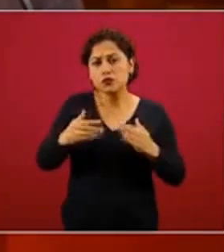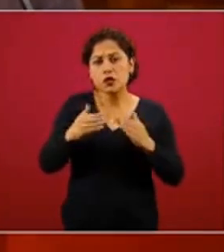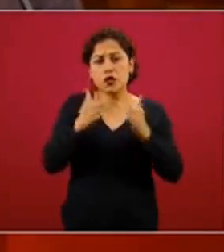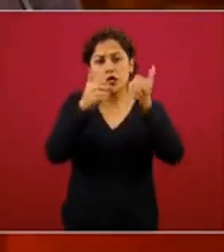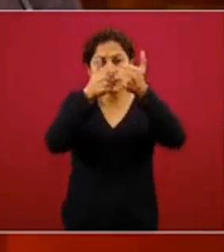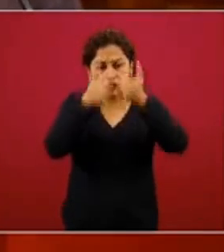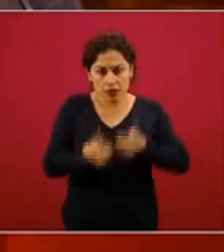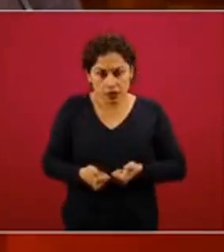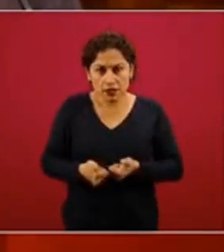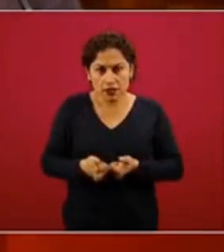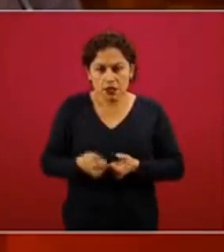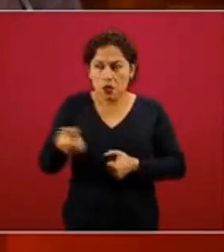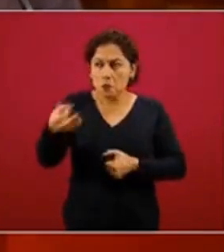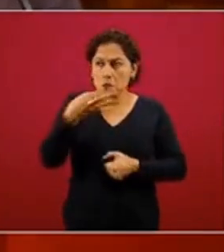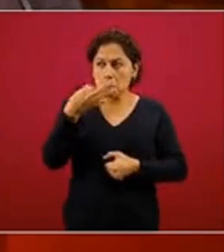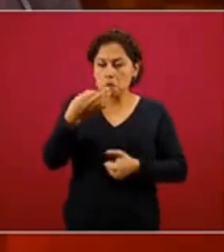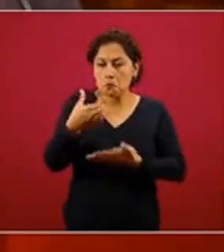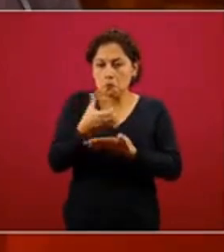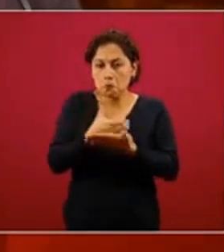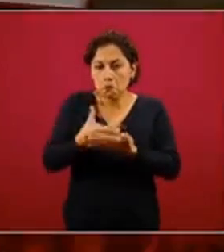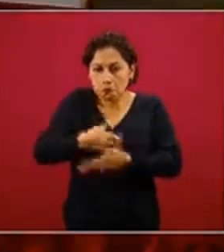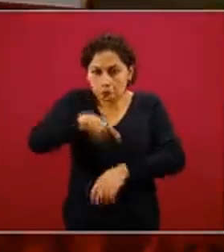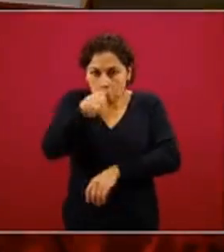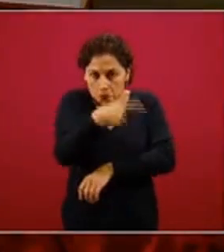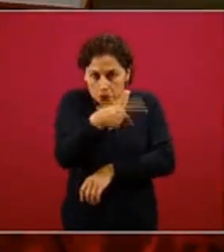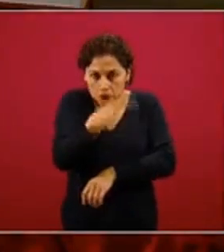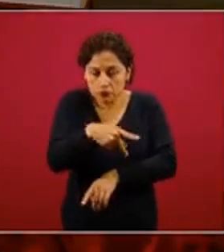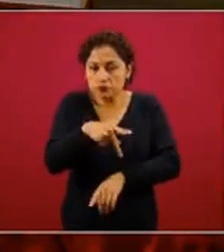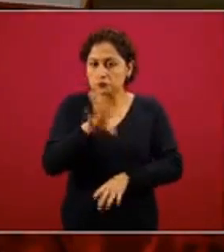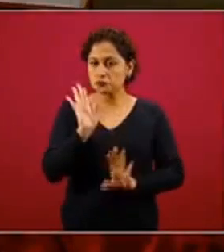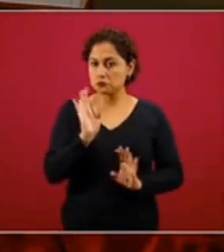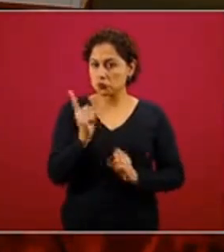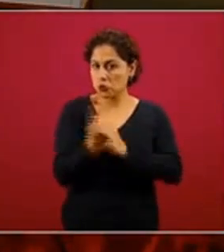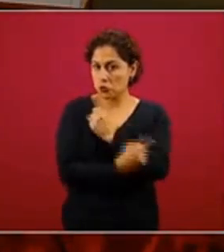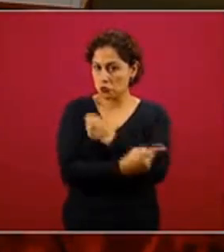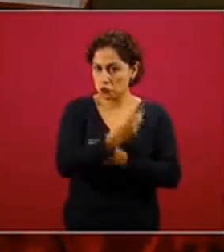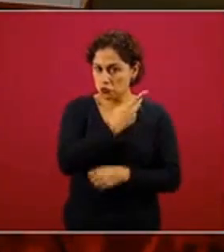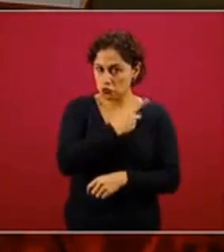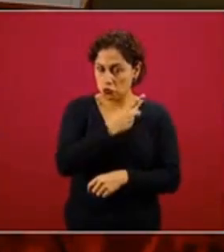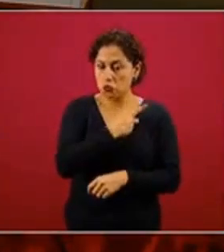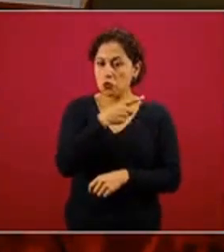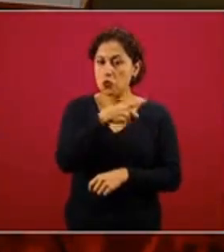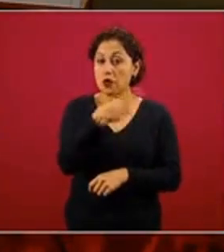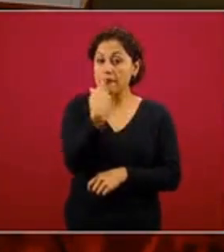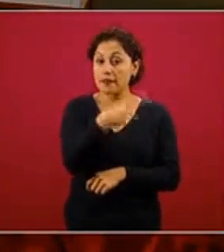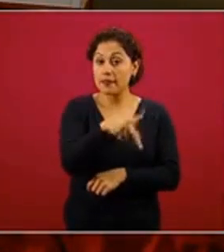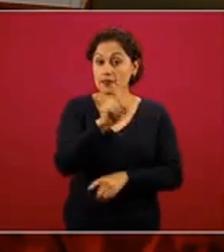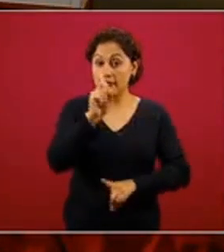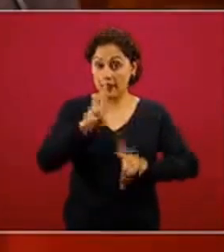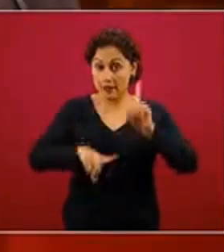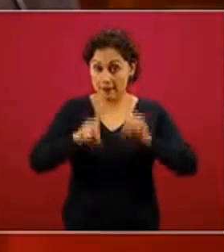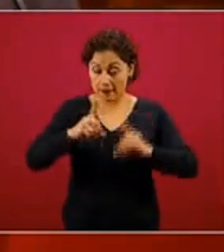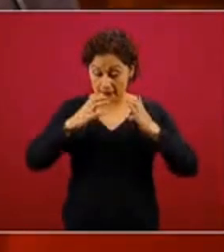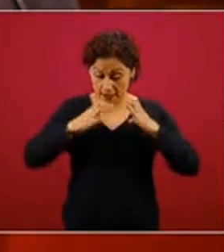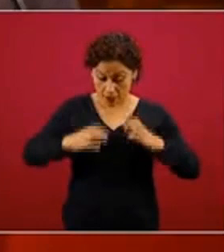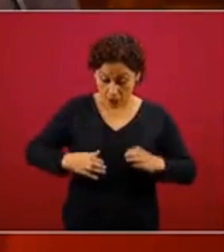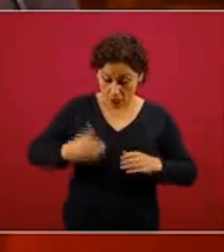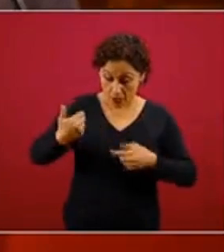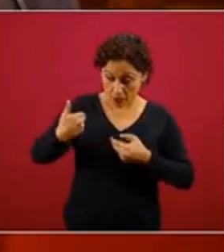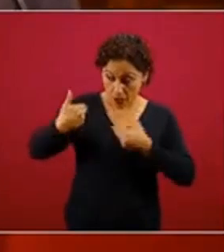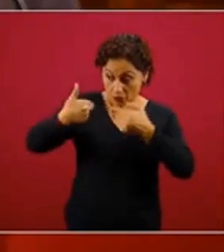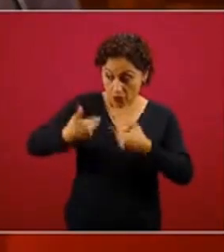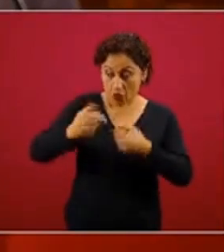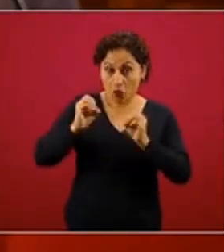sus comorbilidades y de su propia historia médica, digamos. Y quiero preguntarle también si, ya